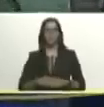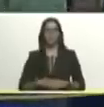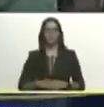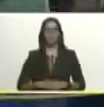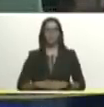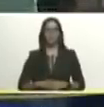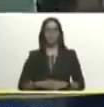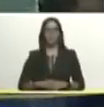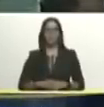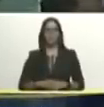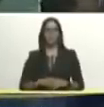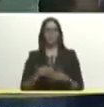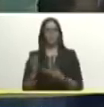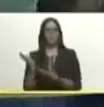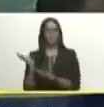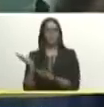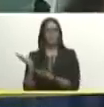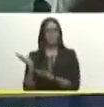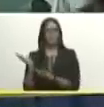Ahí está.